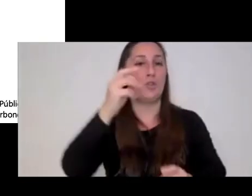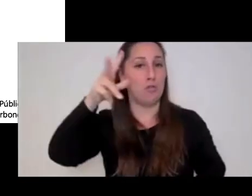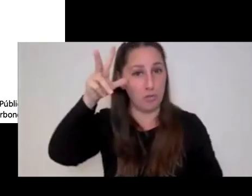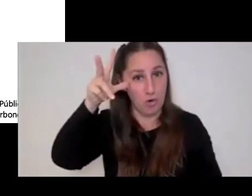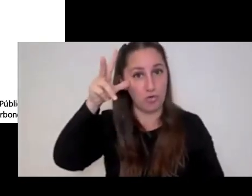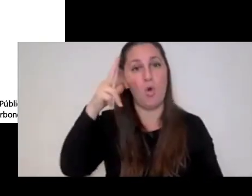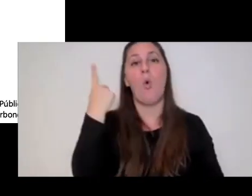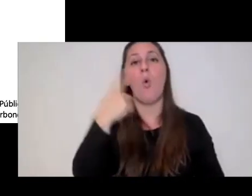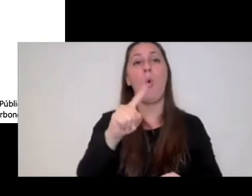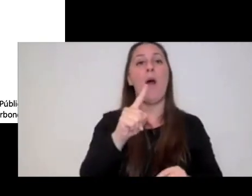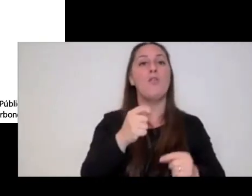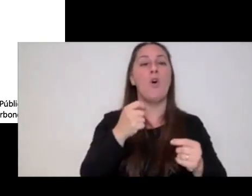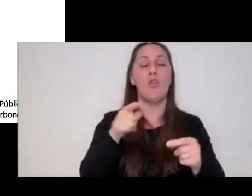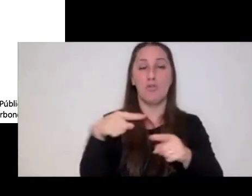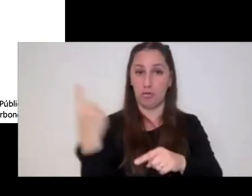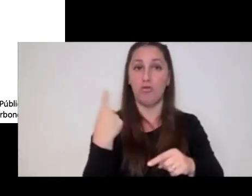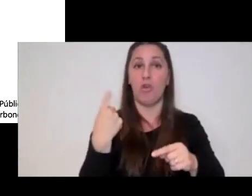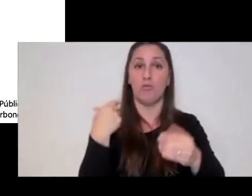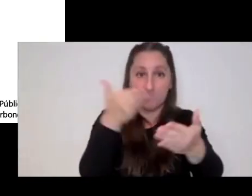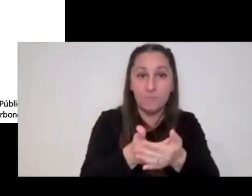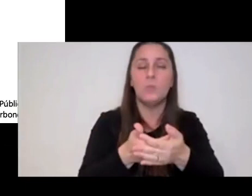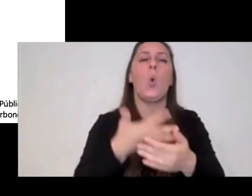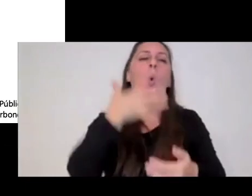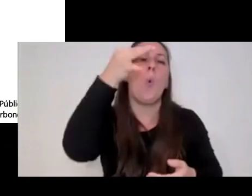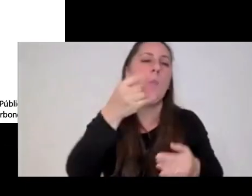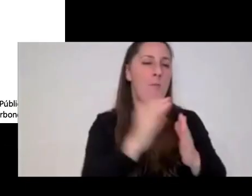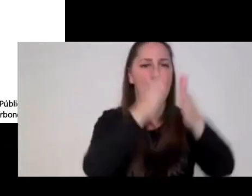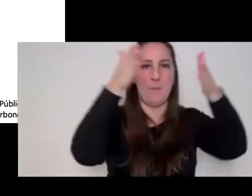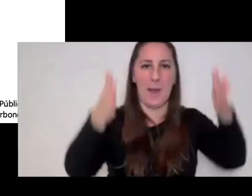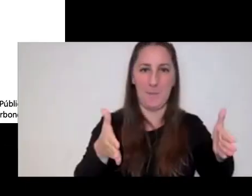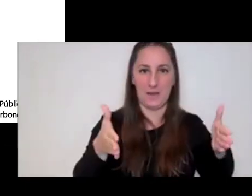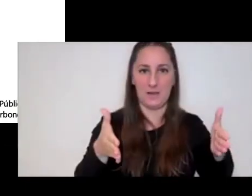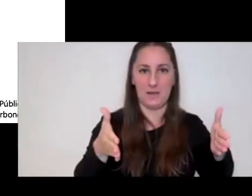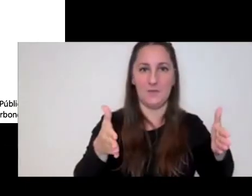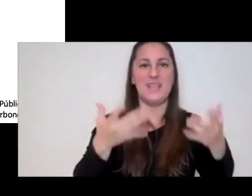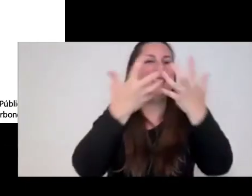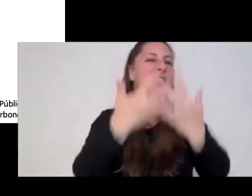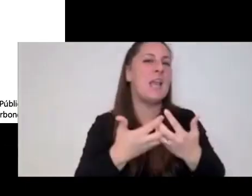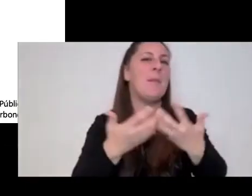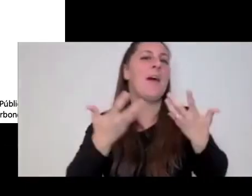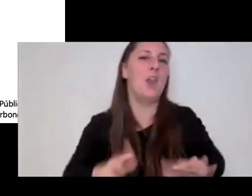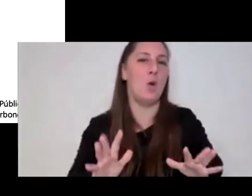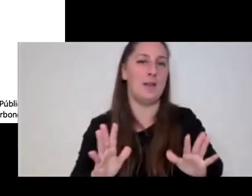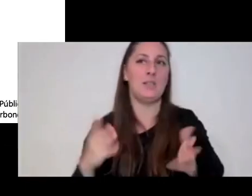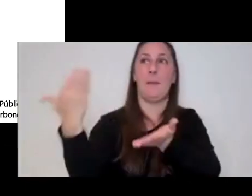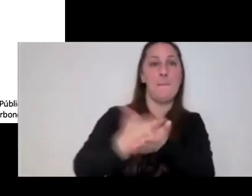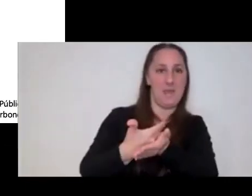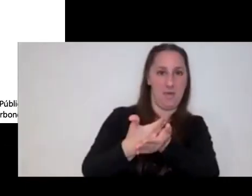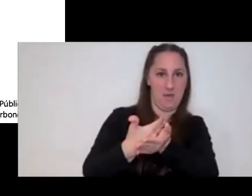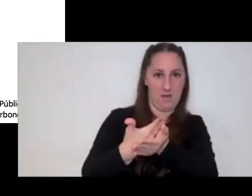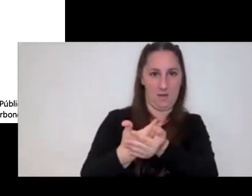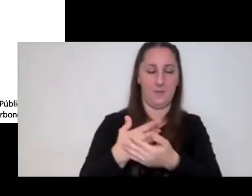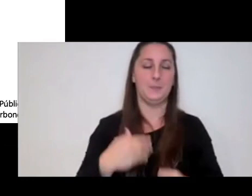tramos, cumplí con esta primera parte del sistema de normalización que me está proponiendo la norma.